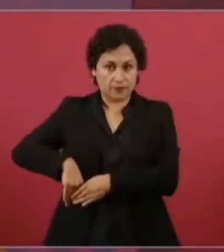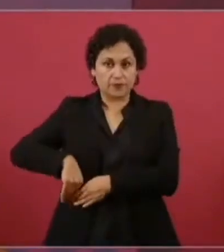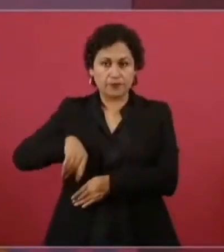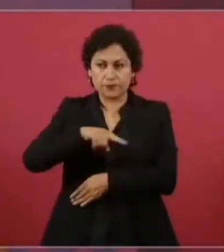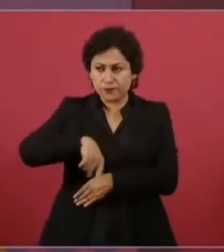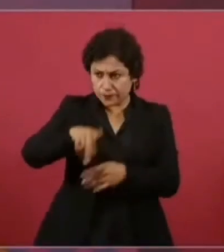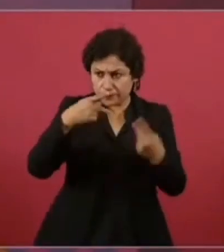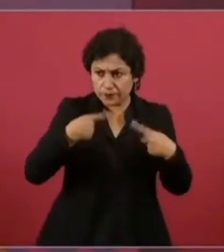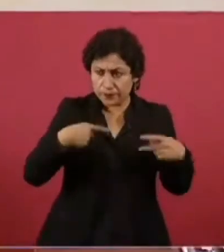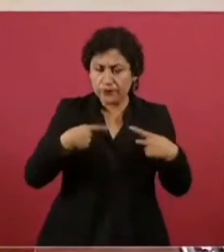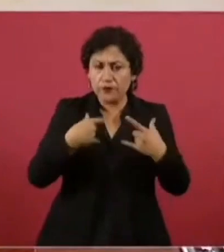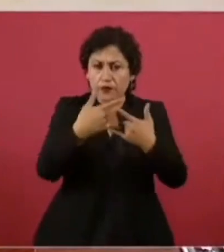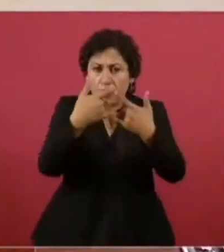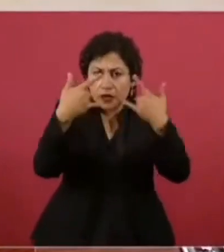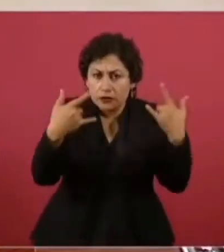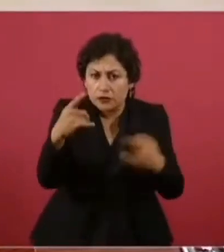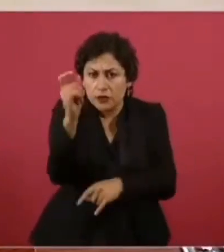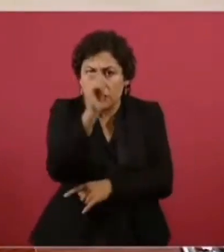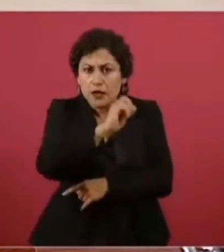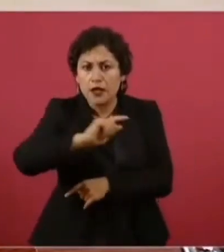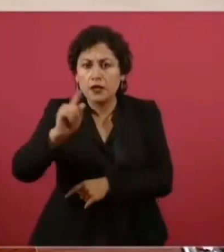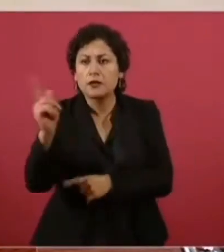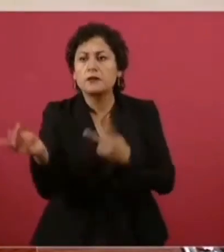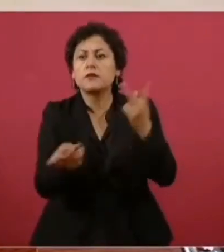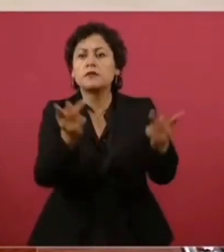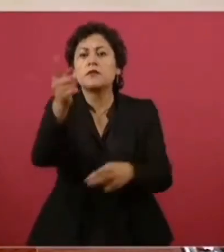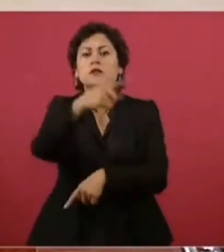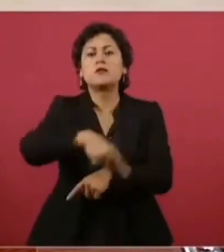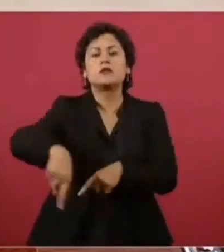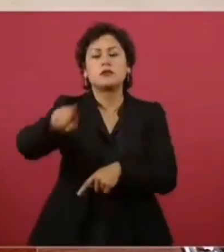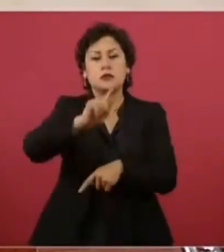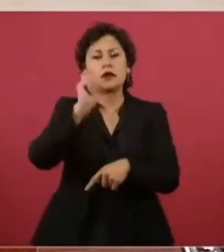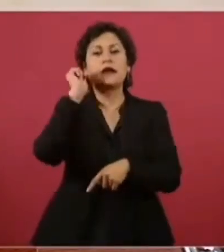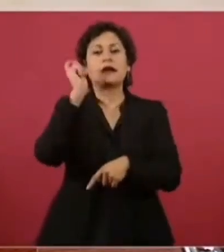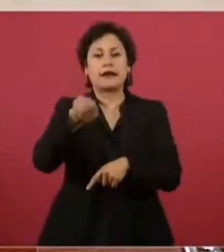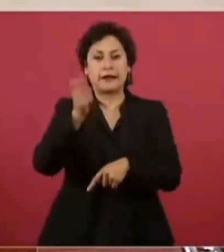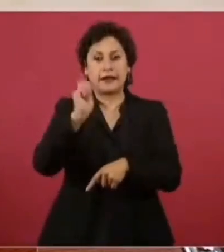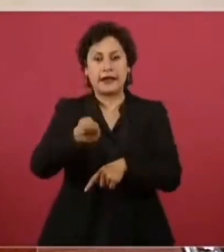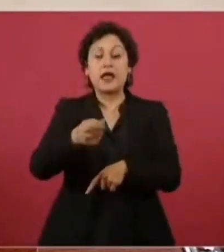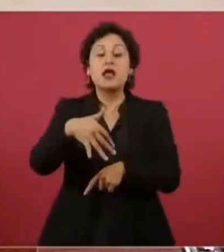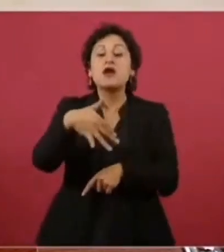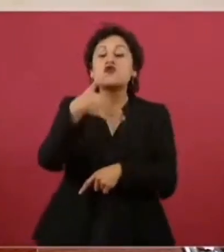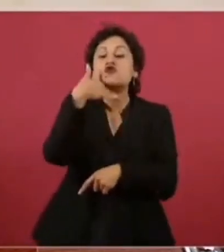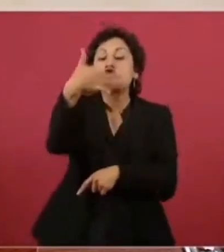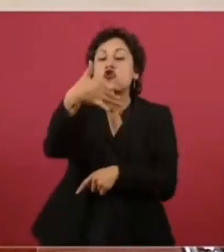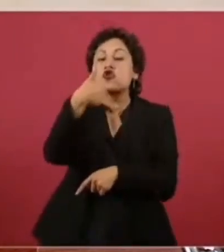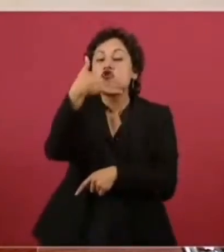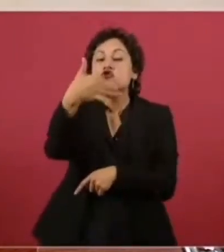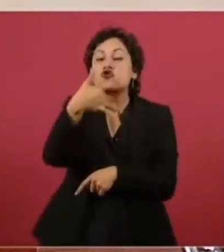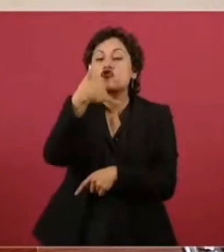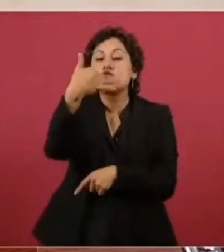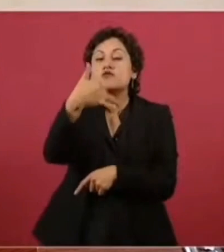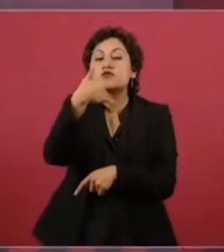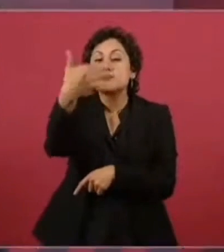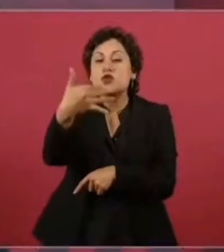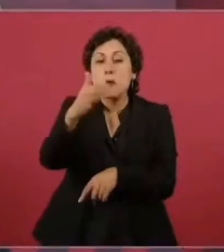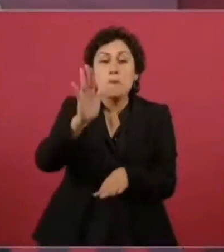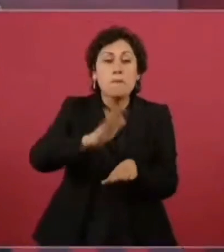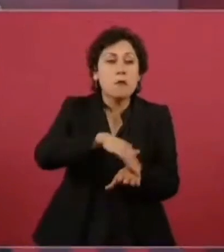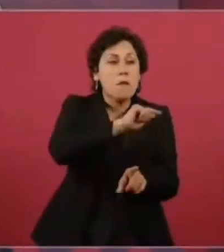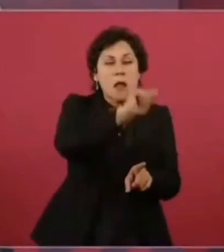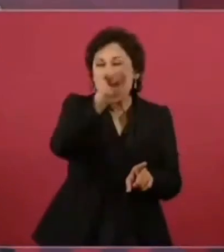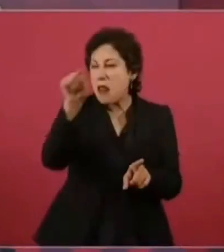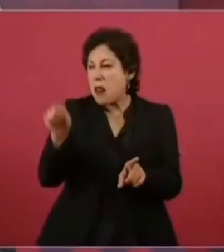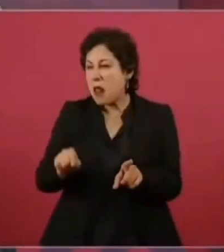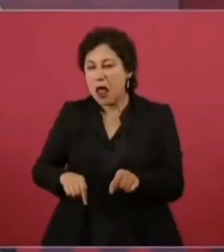que ha habido más corrupción en el sentido amplio del término. Yo